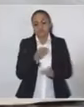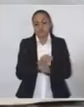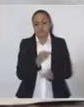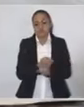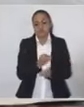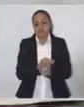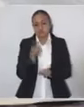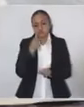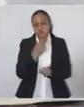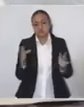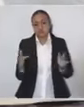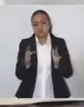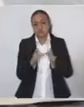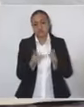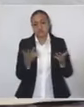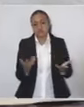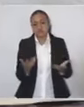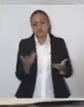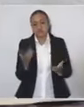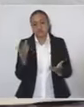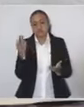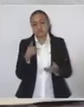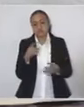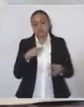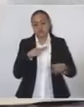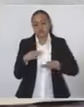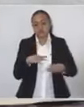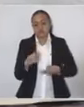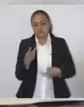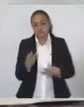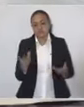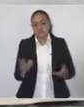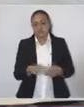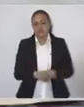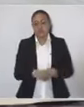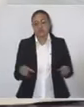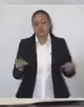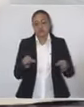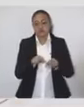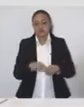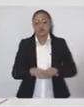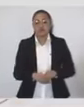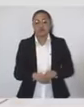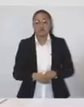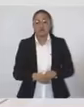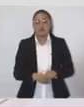ahorita de contacto de la viruela símica. Es cuanto, Giovanni.